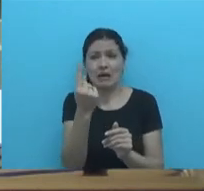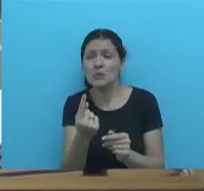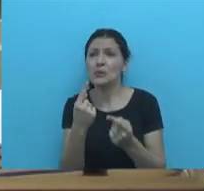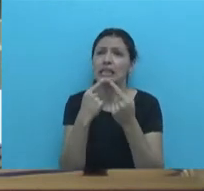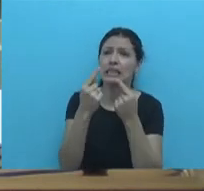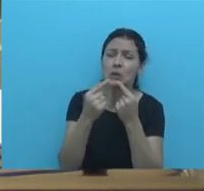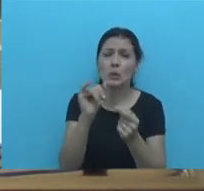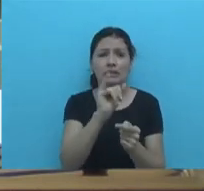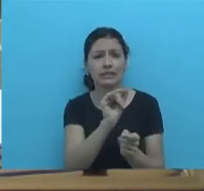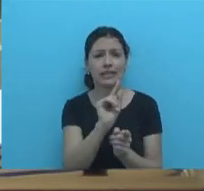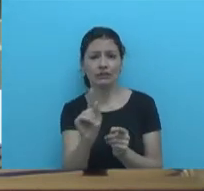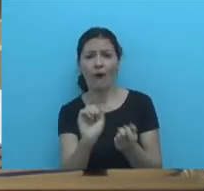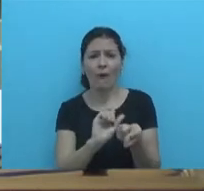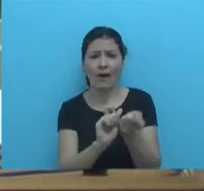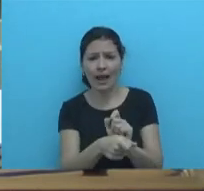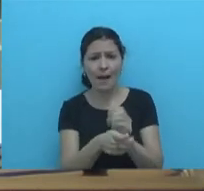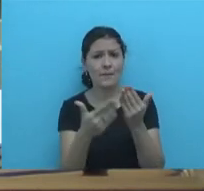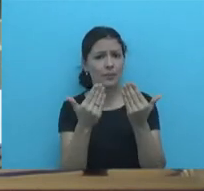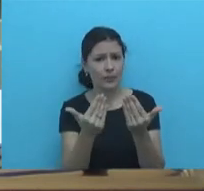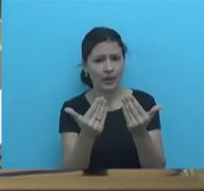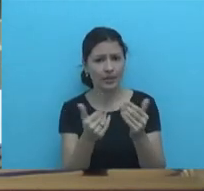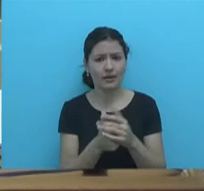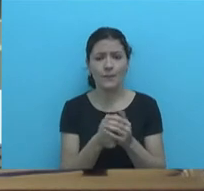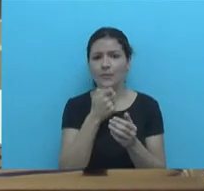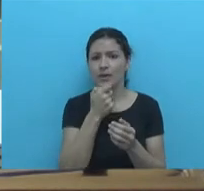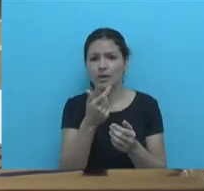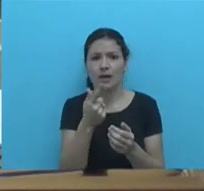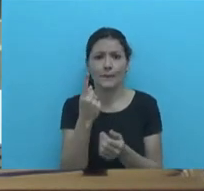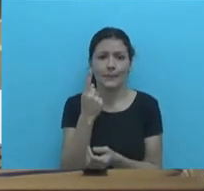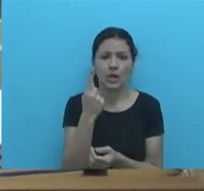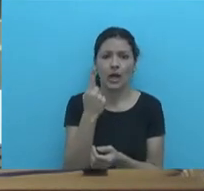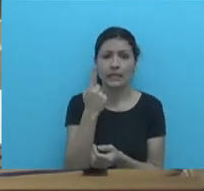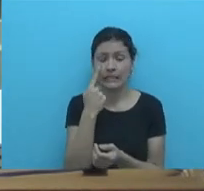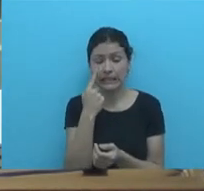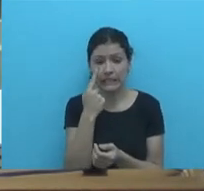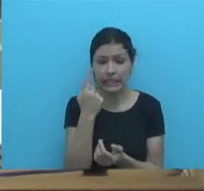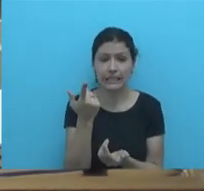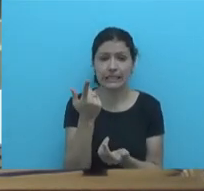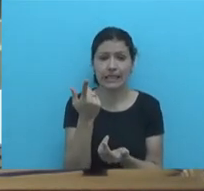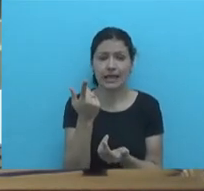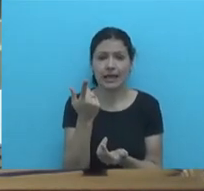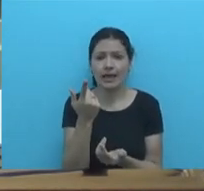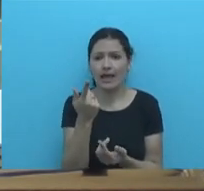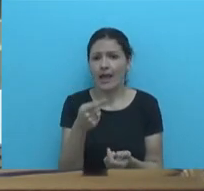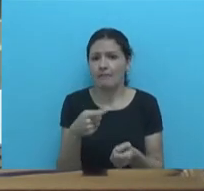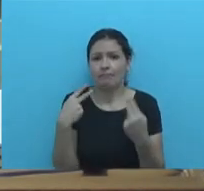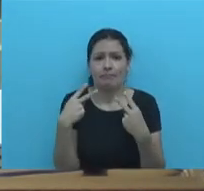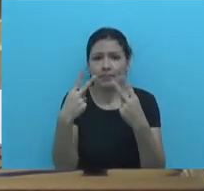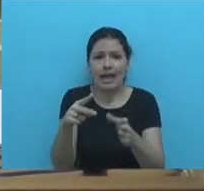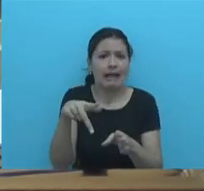En una de esas el presidente de comuna se maneja en carro. Por decirte,